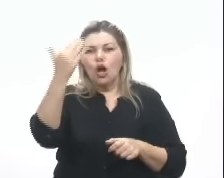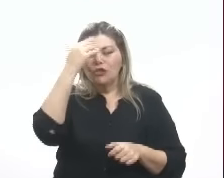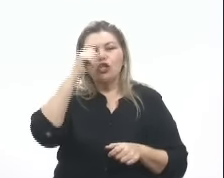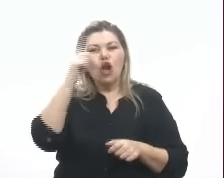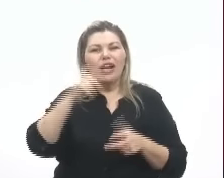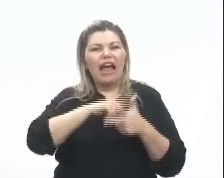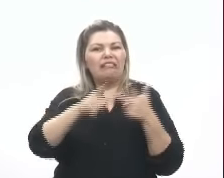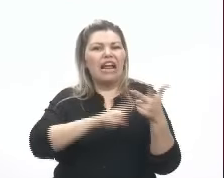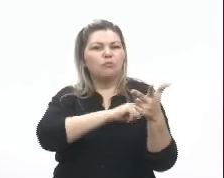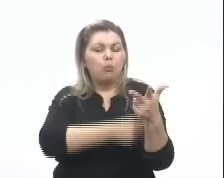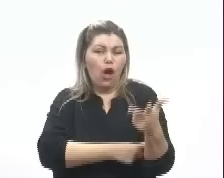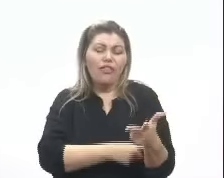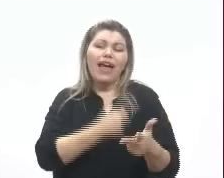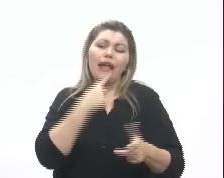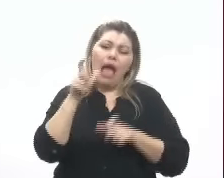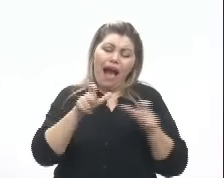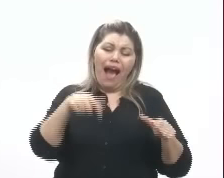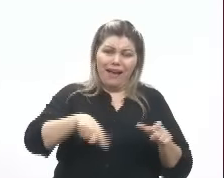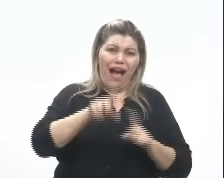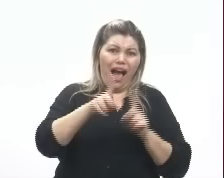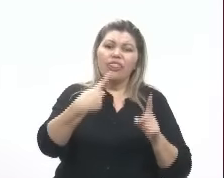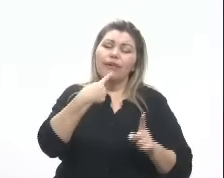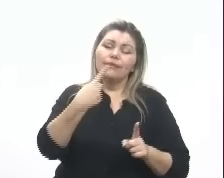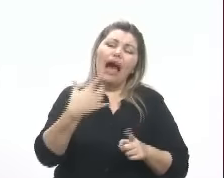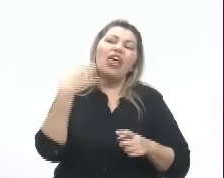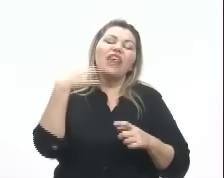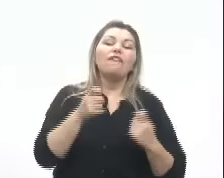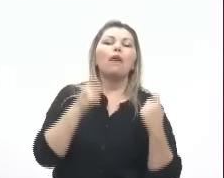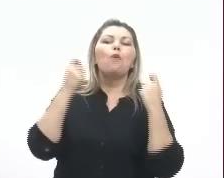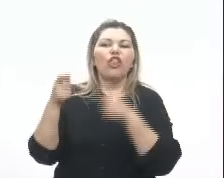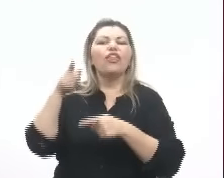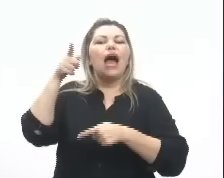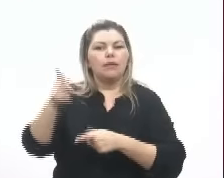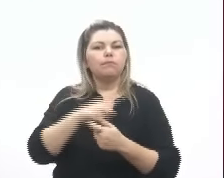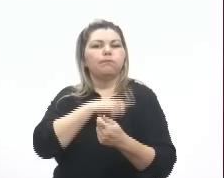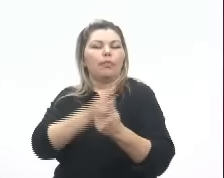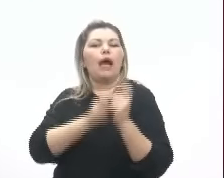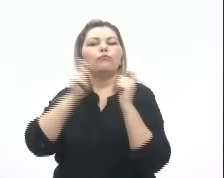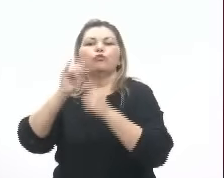acá hay gente que dice, bueno, le tenemos que dar ese poder.